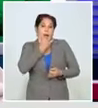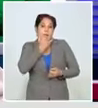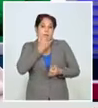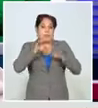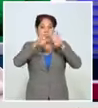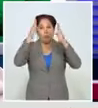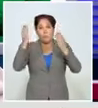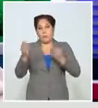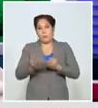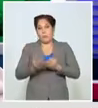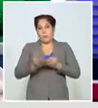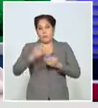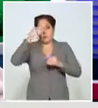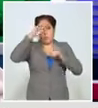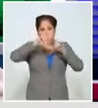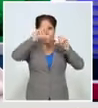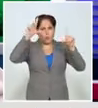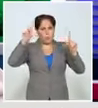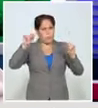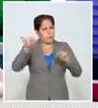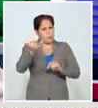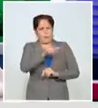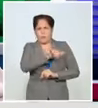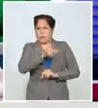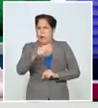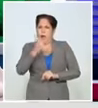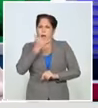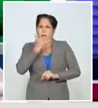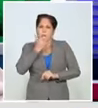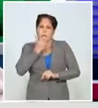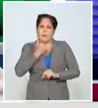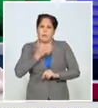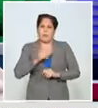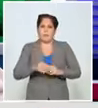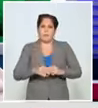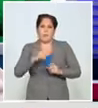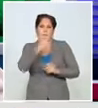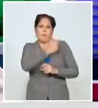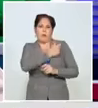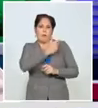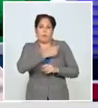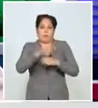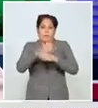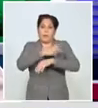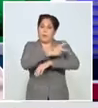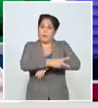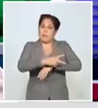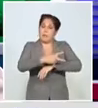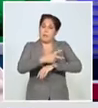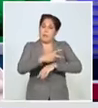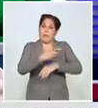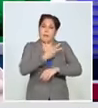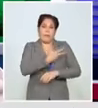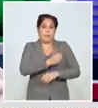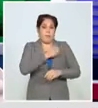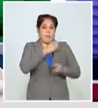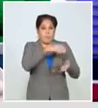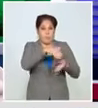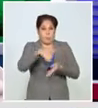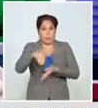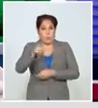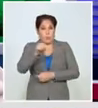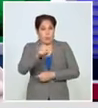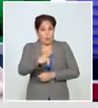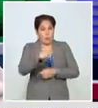mundo, tanto daño ha causado en todos los países, y lamentablemente en Cuba, con